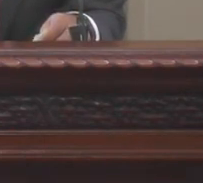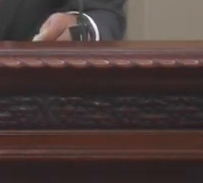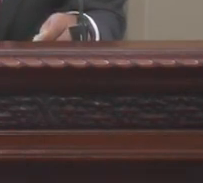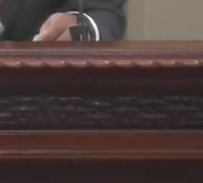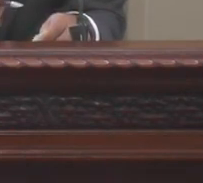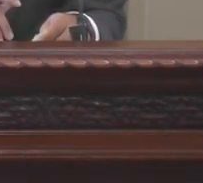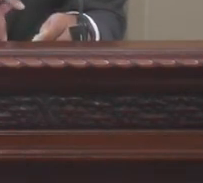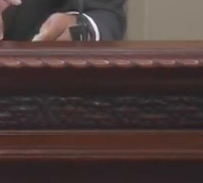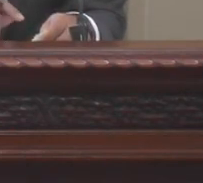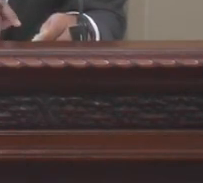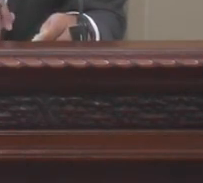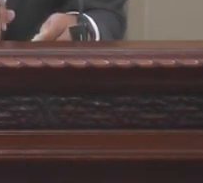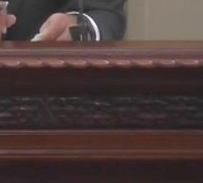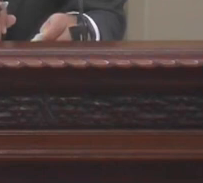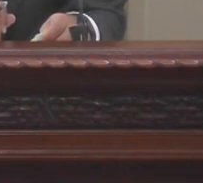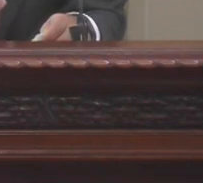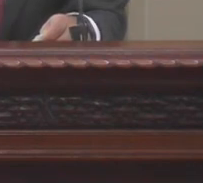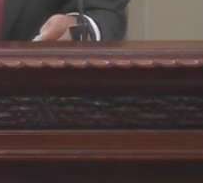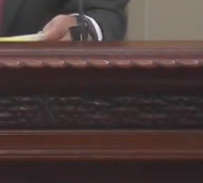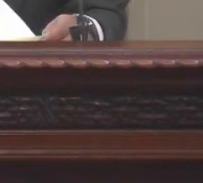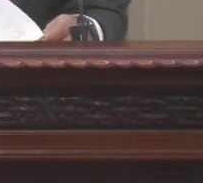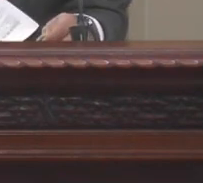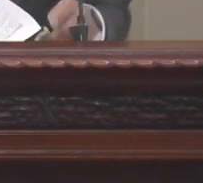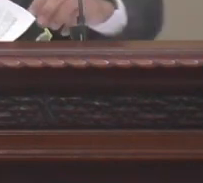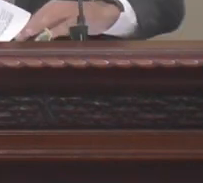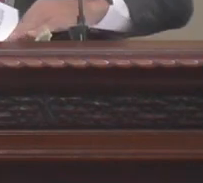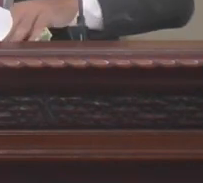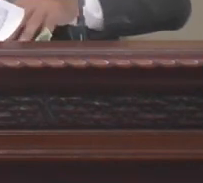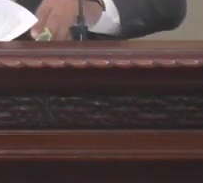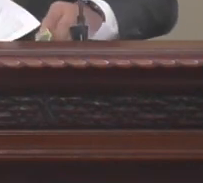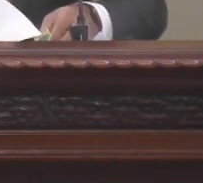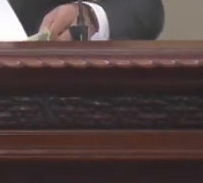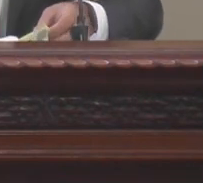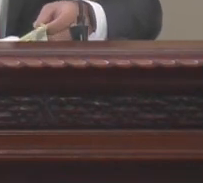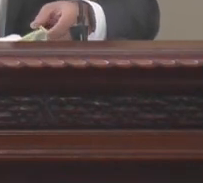26.648, bajo la figura del Parque Nacional o Reserva Nacional.